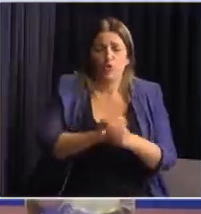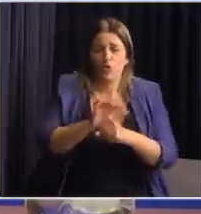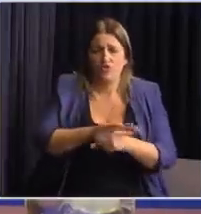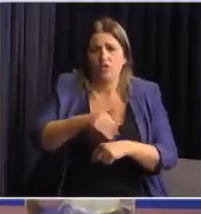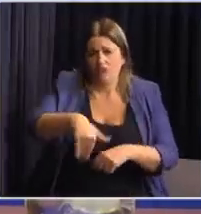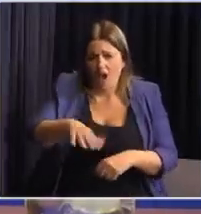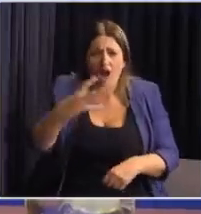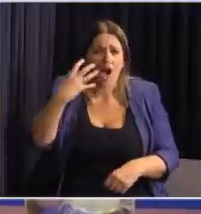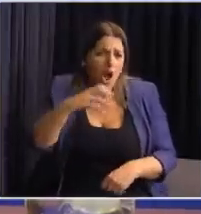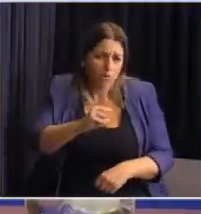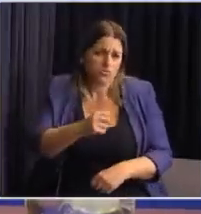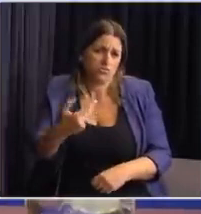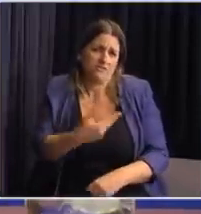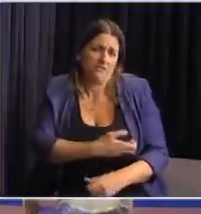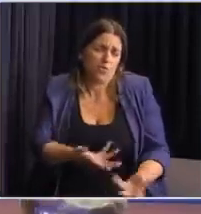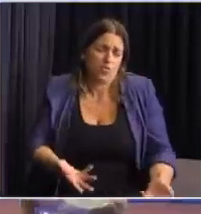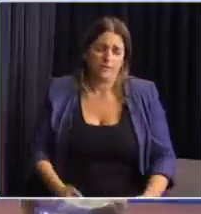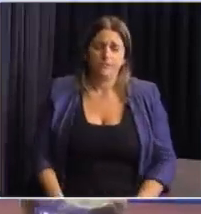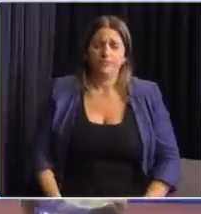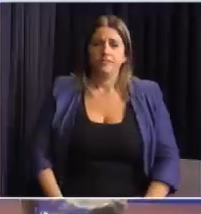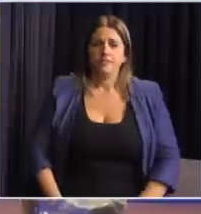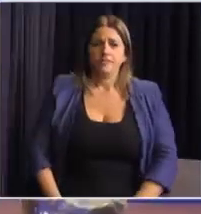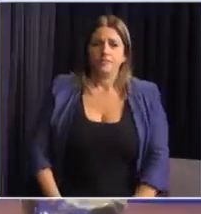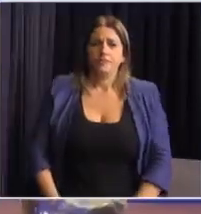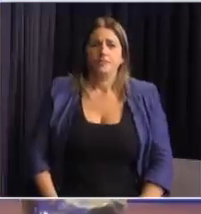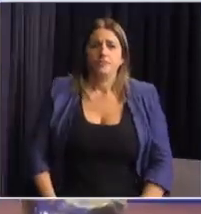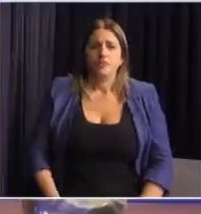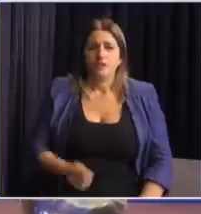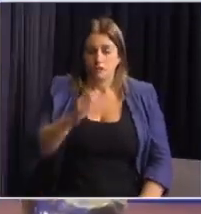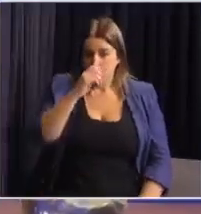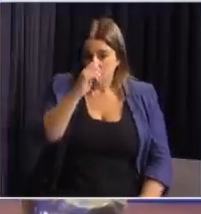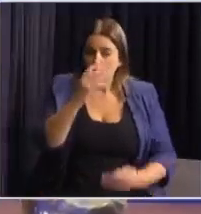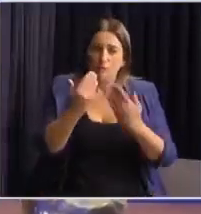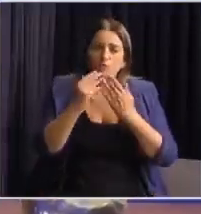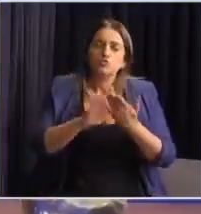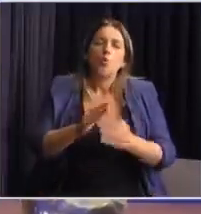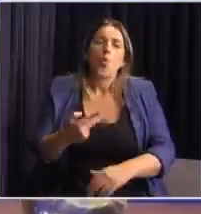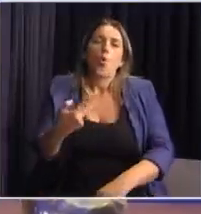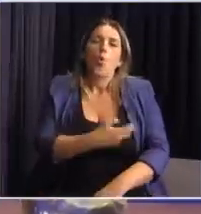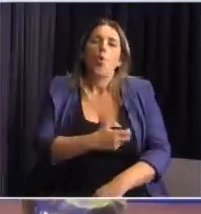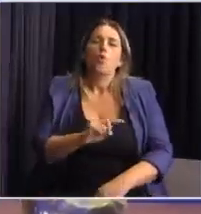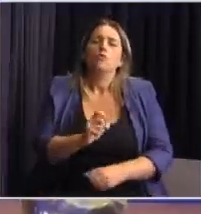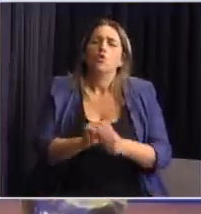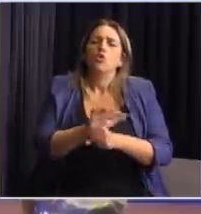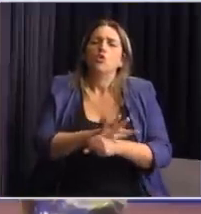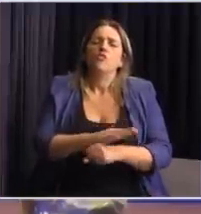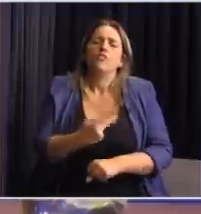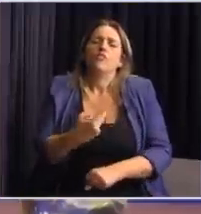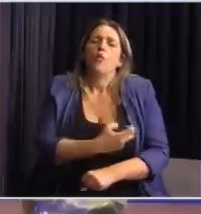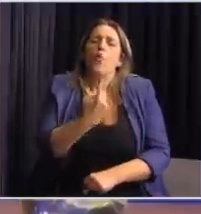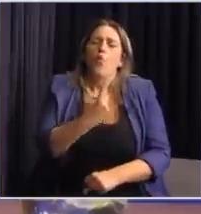la segunda parte de la pregunta. Si tiene el dato de cuántas personas que hayan adquirido una dosis contagiaron COVID posteriormente. No tenemos ese